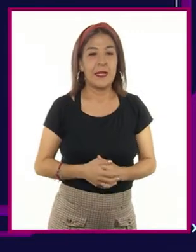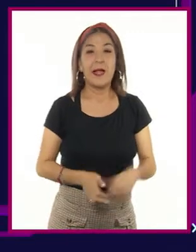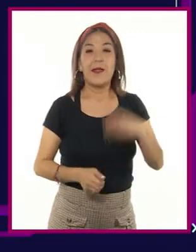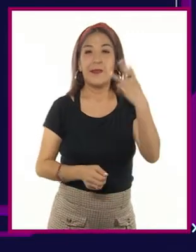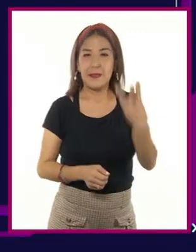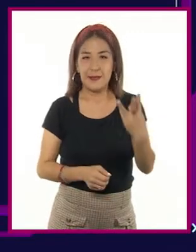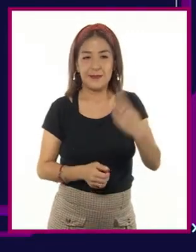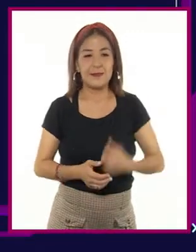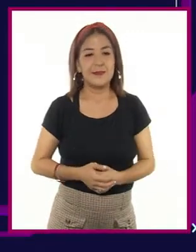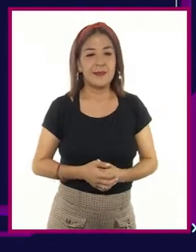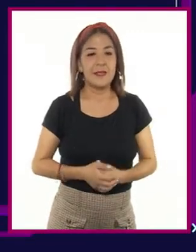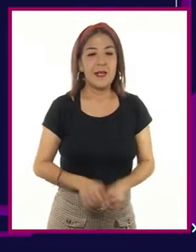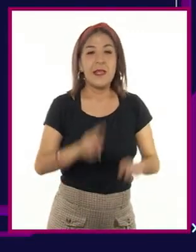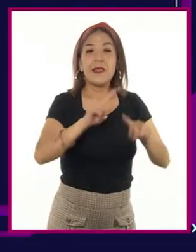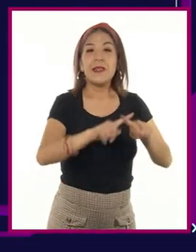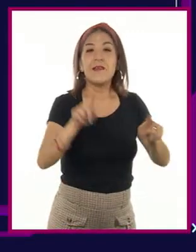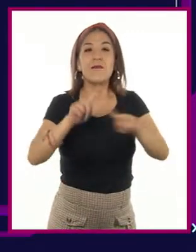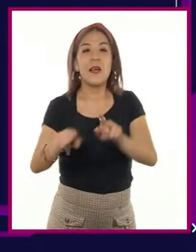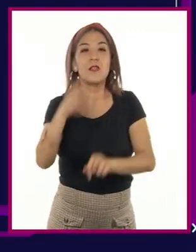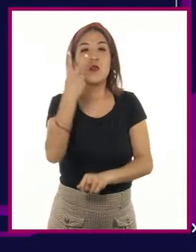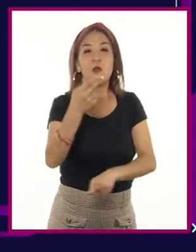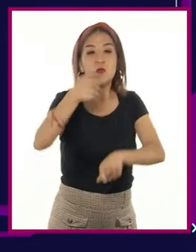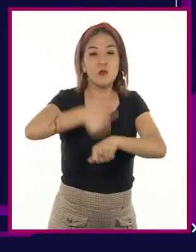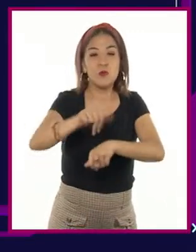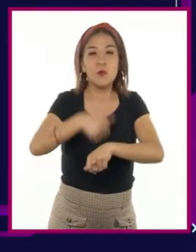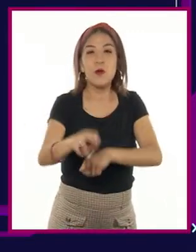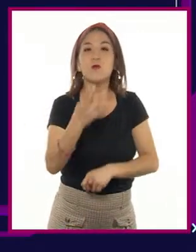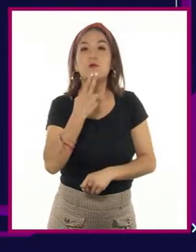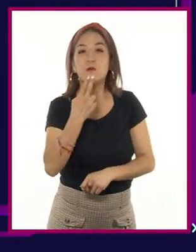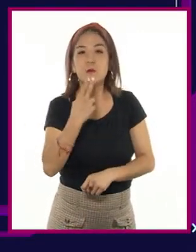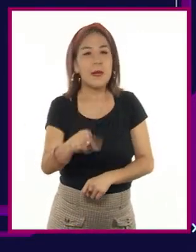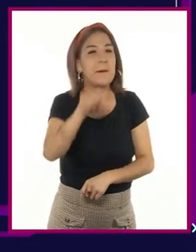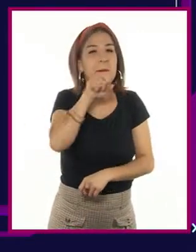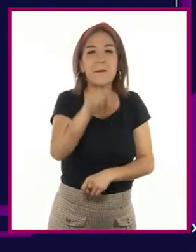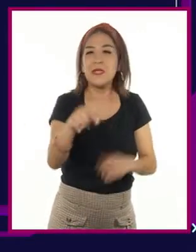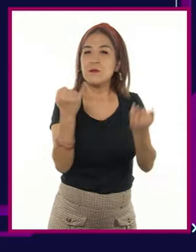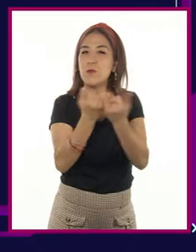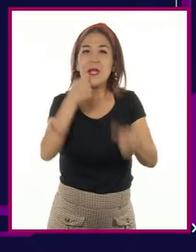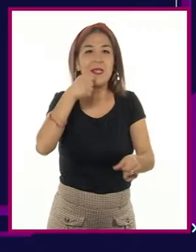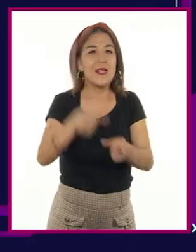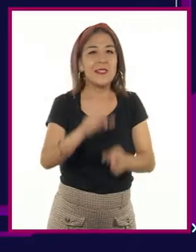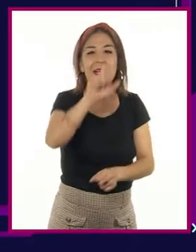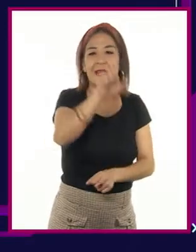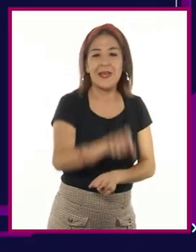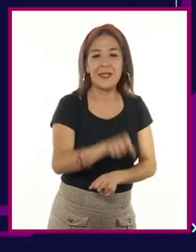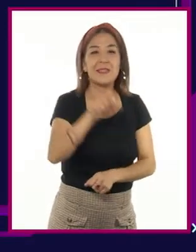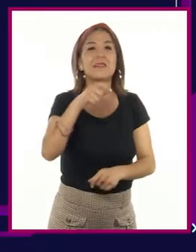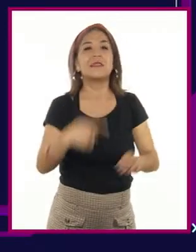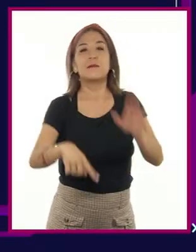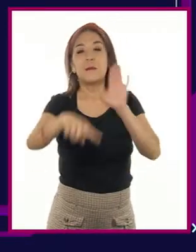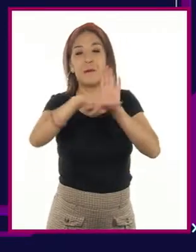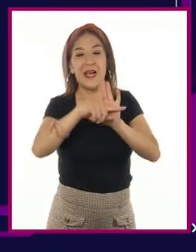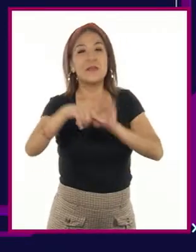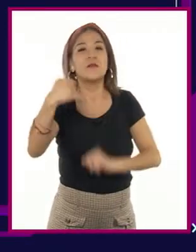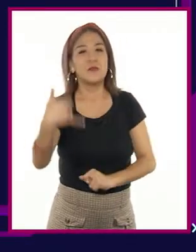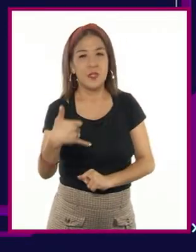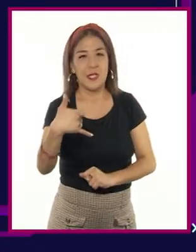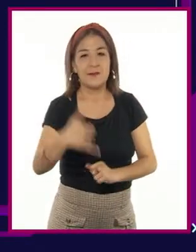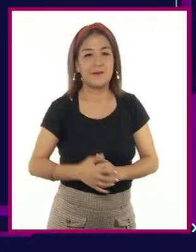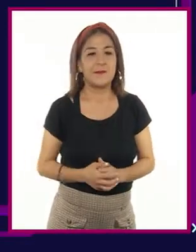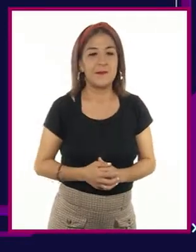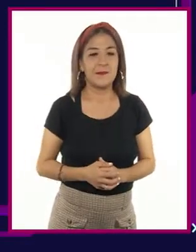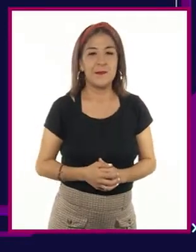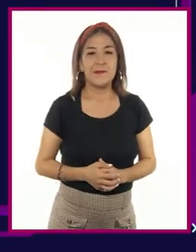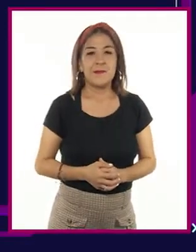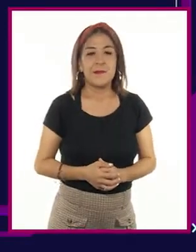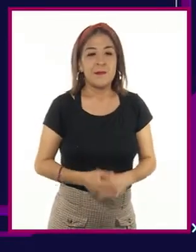la diferencia de dos números utilizando las mismas literales que da x menos que